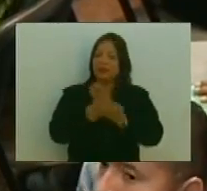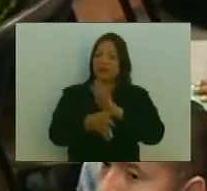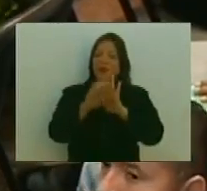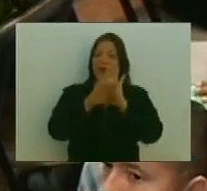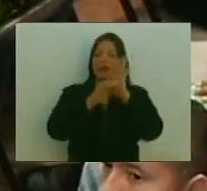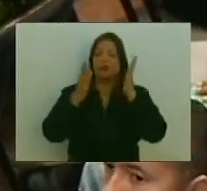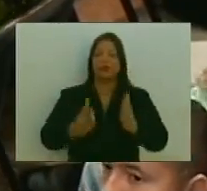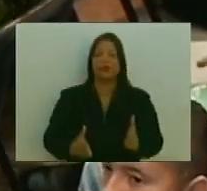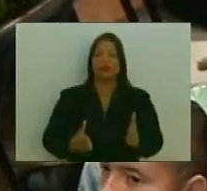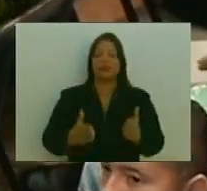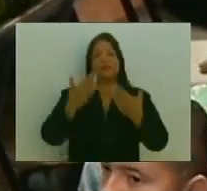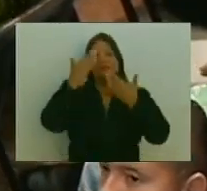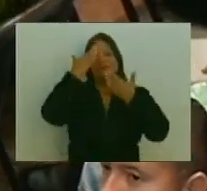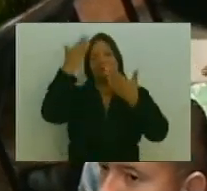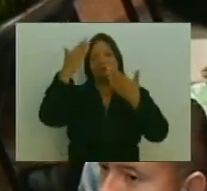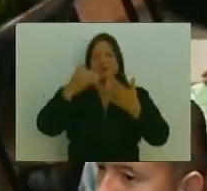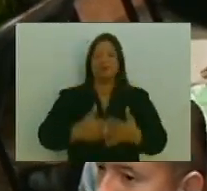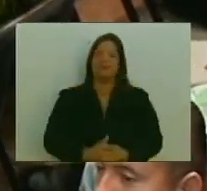Camaradas,